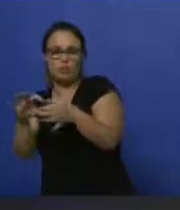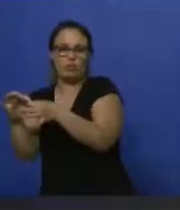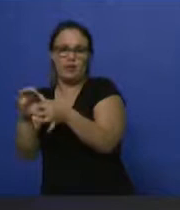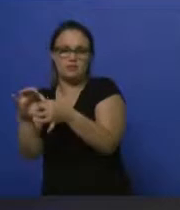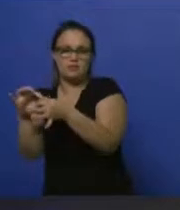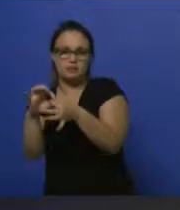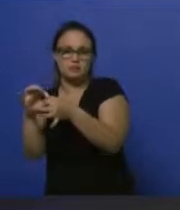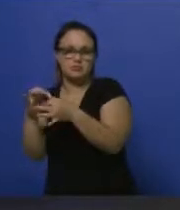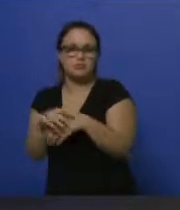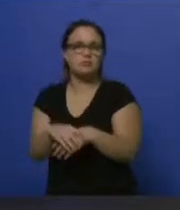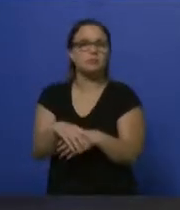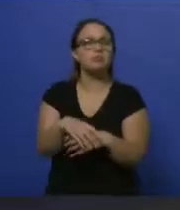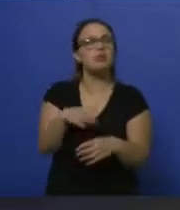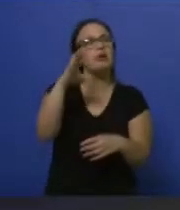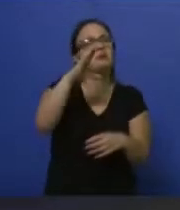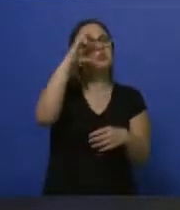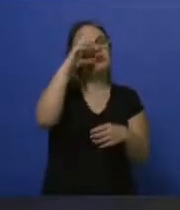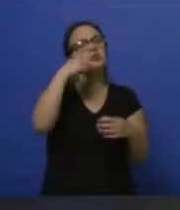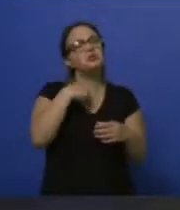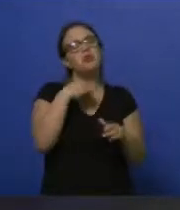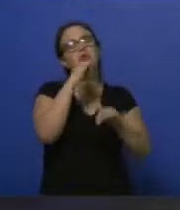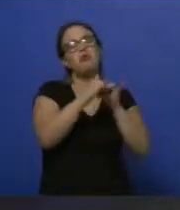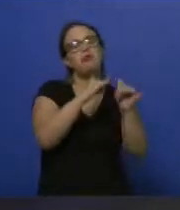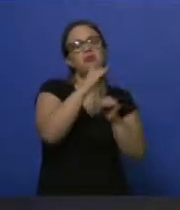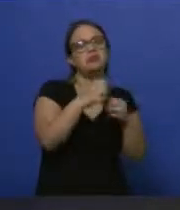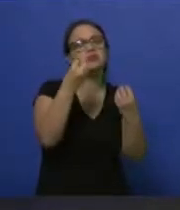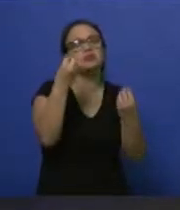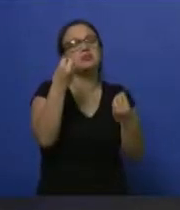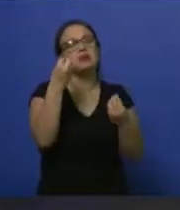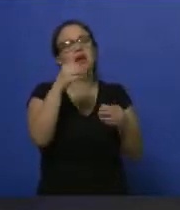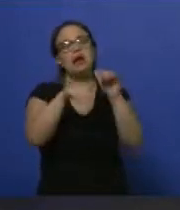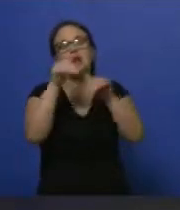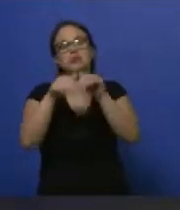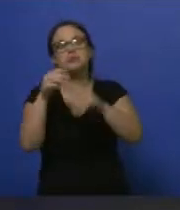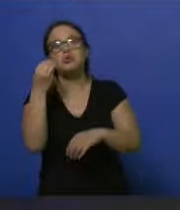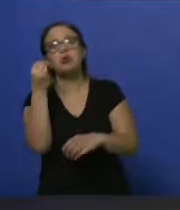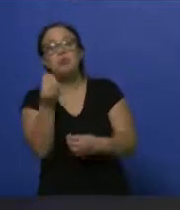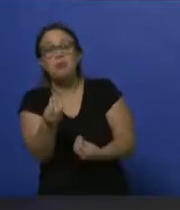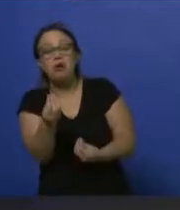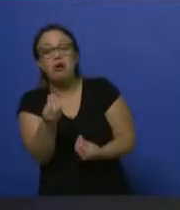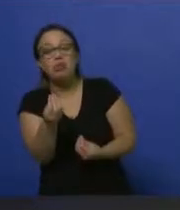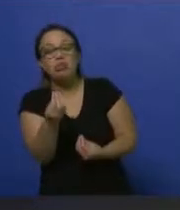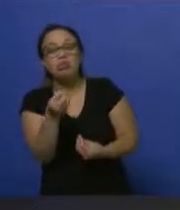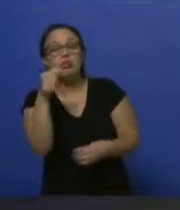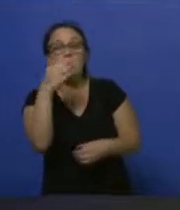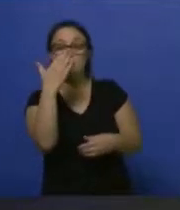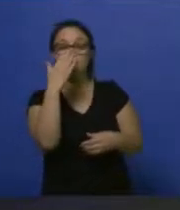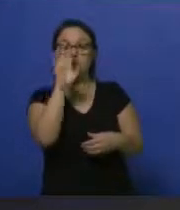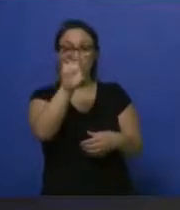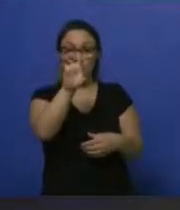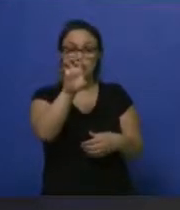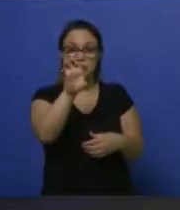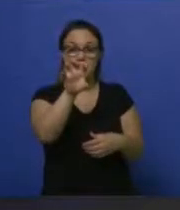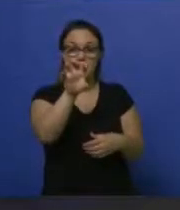acá y en Pensamiento Crítico de cuándo para mí va a ser la elección? Yo se lo vuelvo a decir. La elección provincial, la